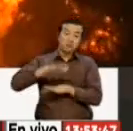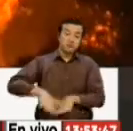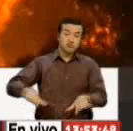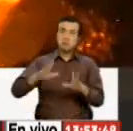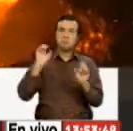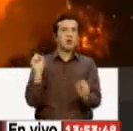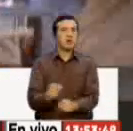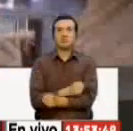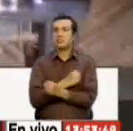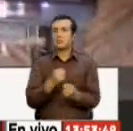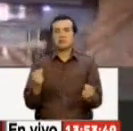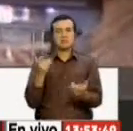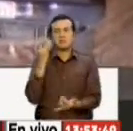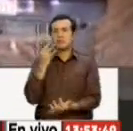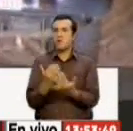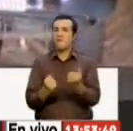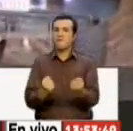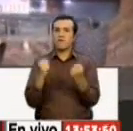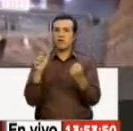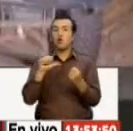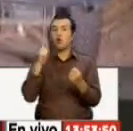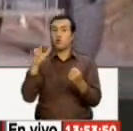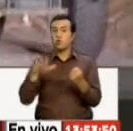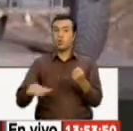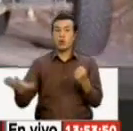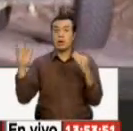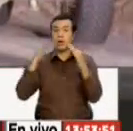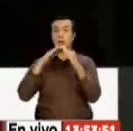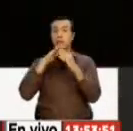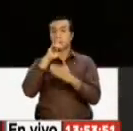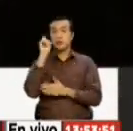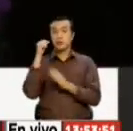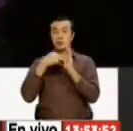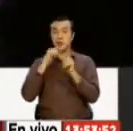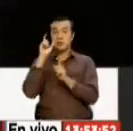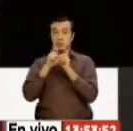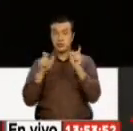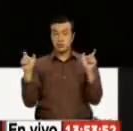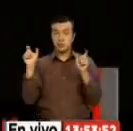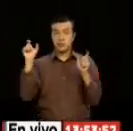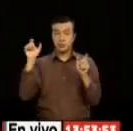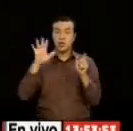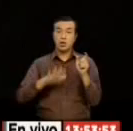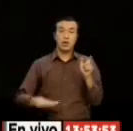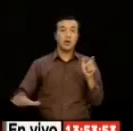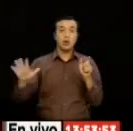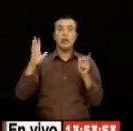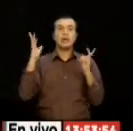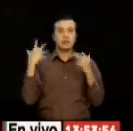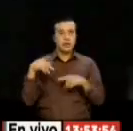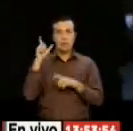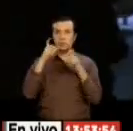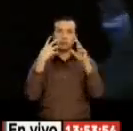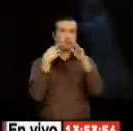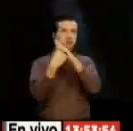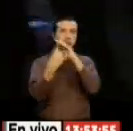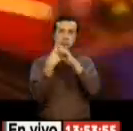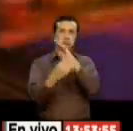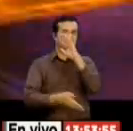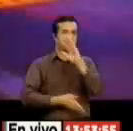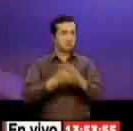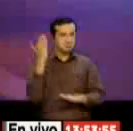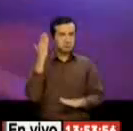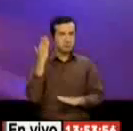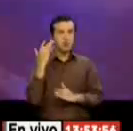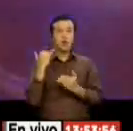voraz incendio continúa y amenaza a otras zonas residenciales con más de 100.000 habitantes en la ciudad de Santa Paula, donde ya comenzaron a evacuar. De